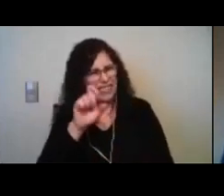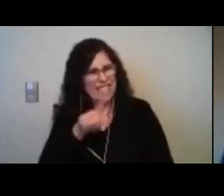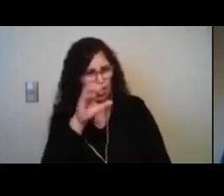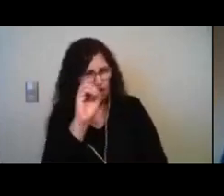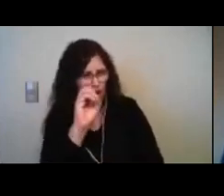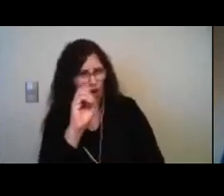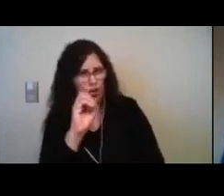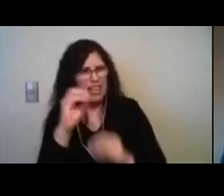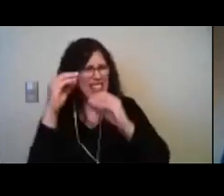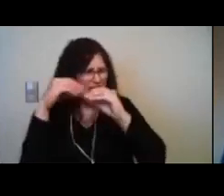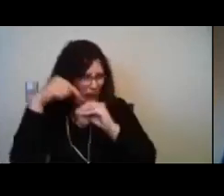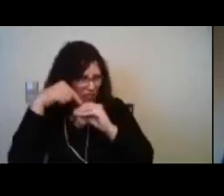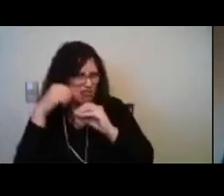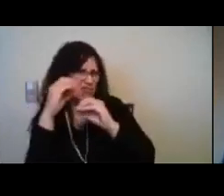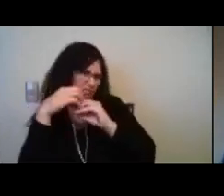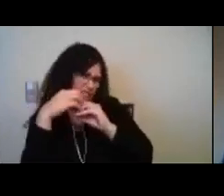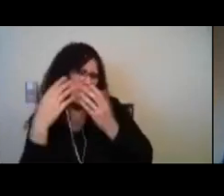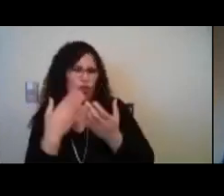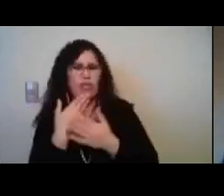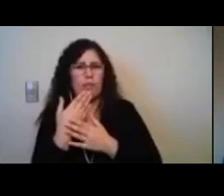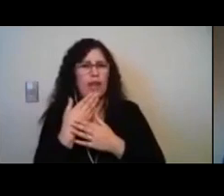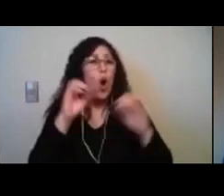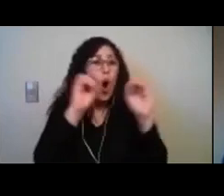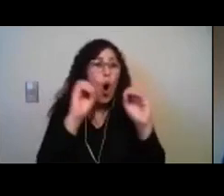alteración en el flujo sanguíneo a nivel cerebeloso, ya,